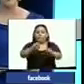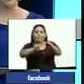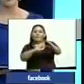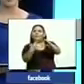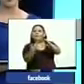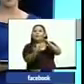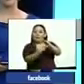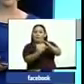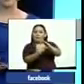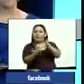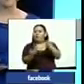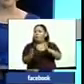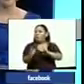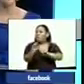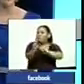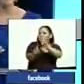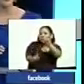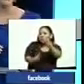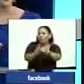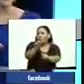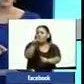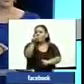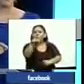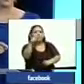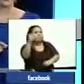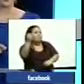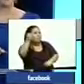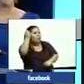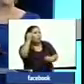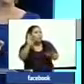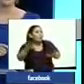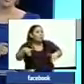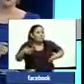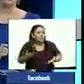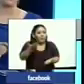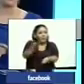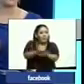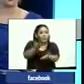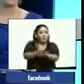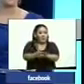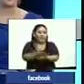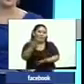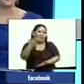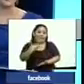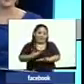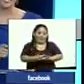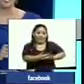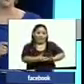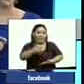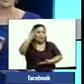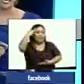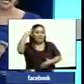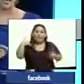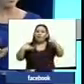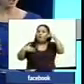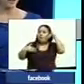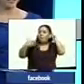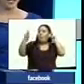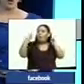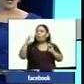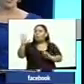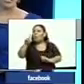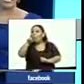sociales nosotros les consultamos qué opinan de la propuesta presentada por los hijos de los excombatientes y veteranos de guerra